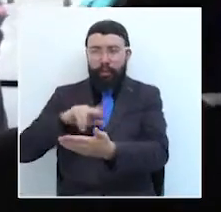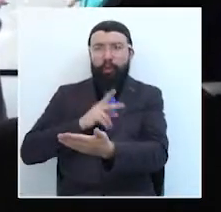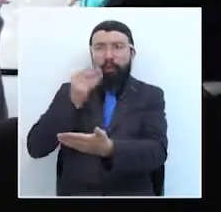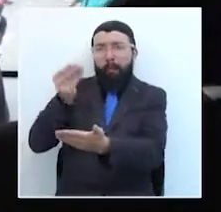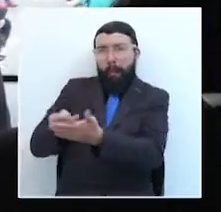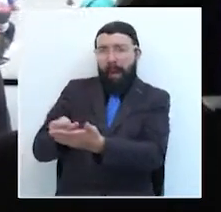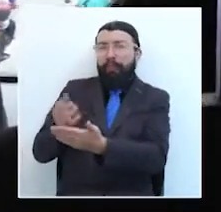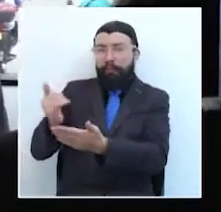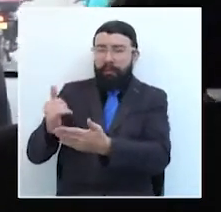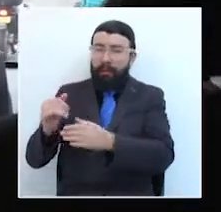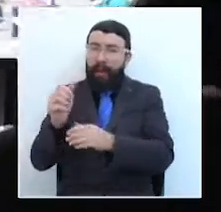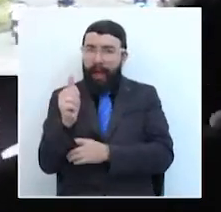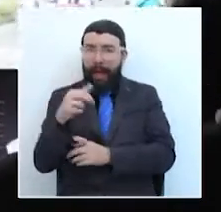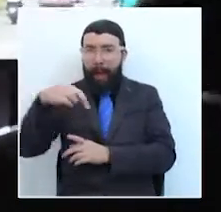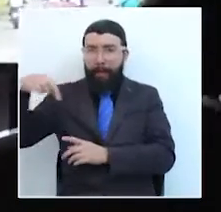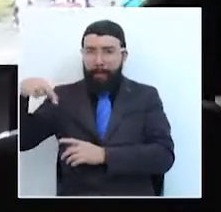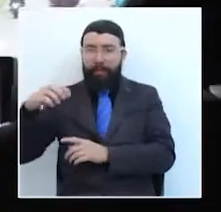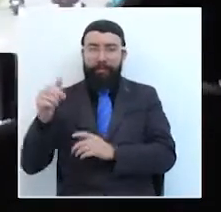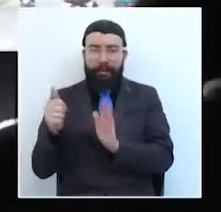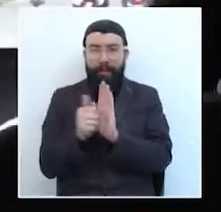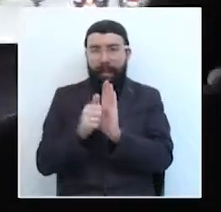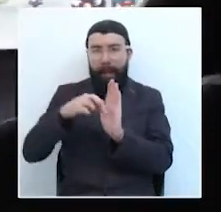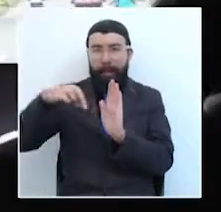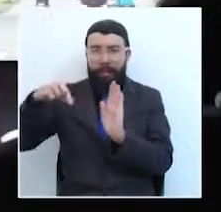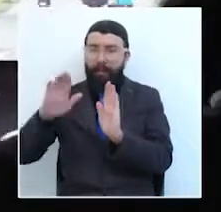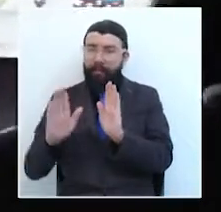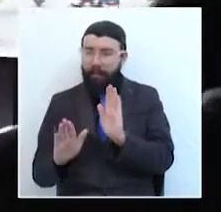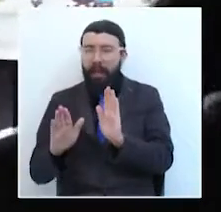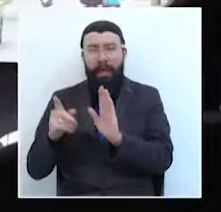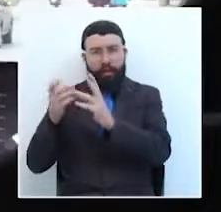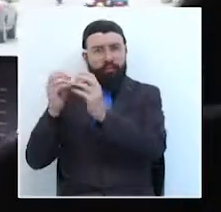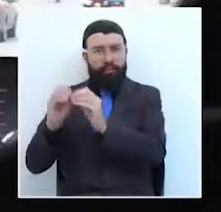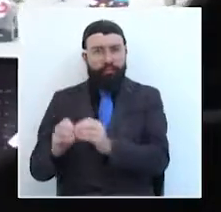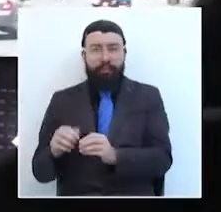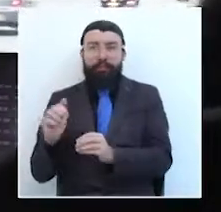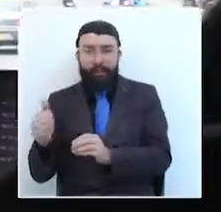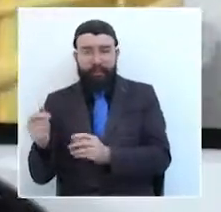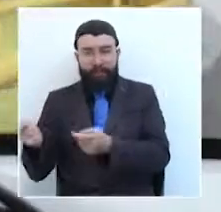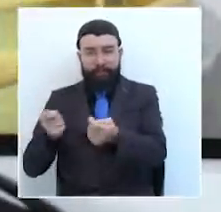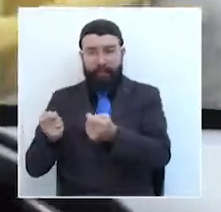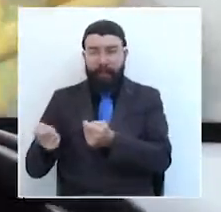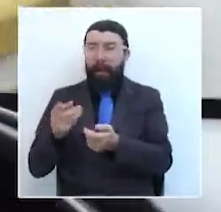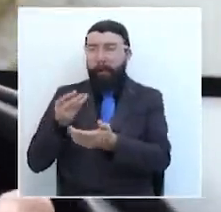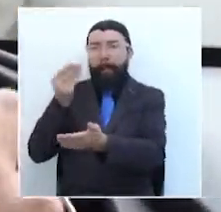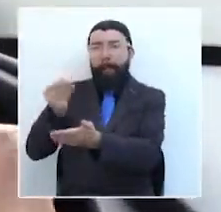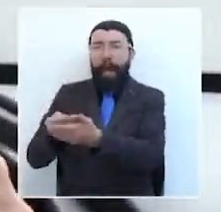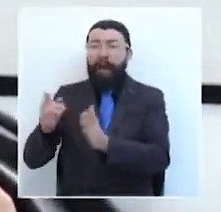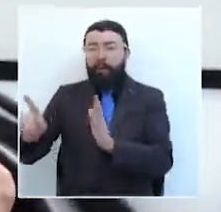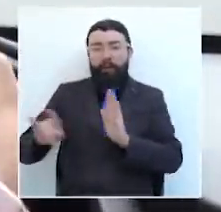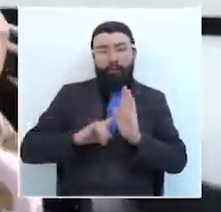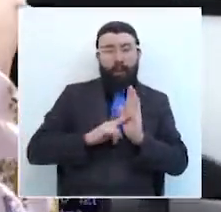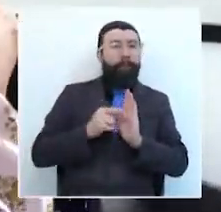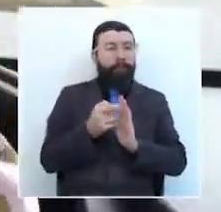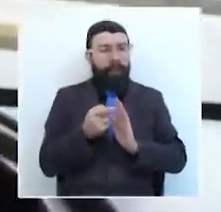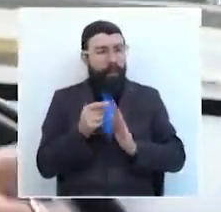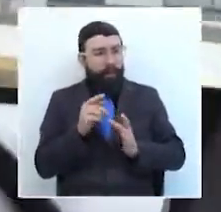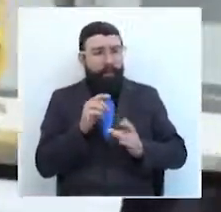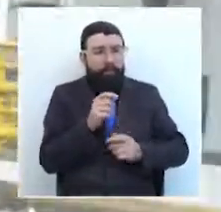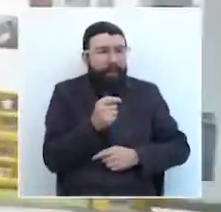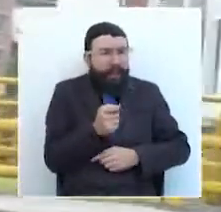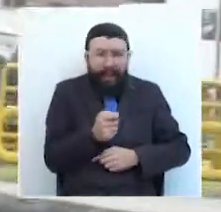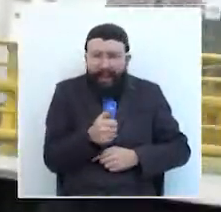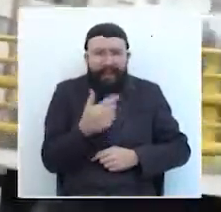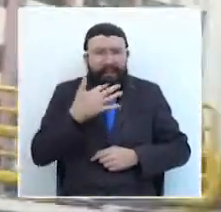el proveedor que se llama fallos que son los que crearon esta metodología se hacen aproximaciones a la realidad